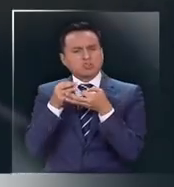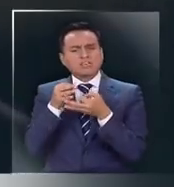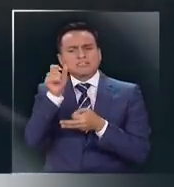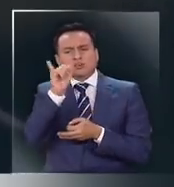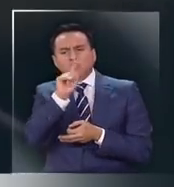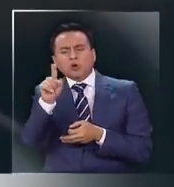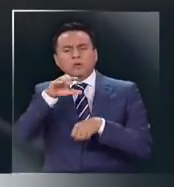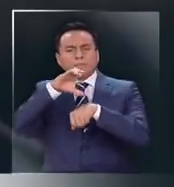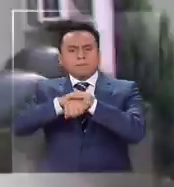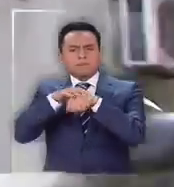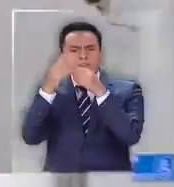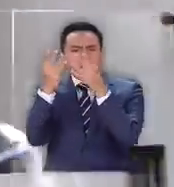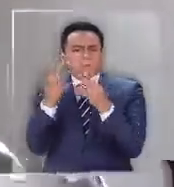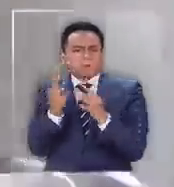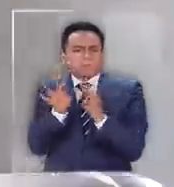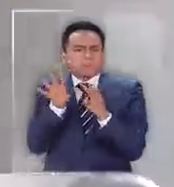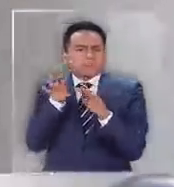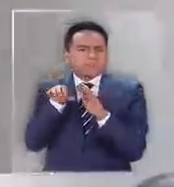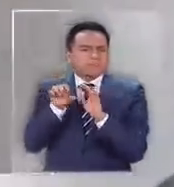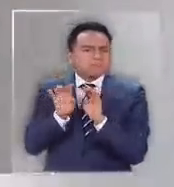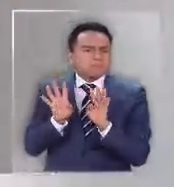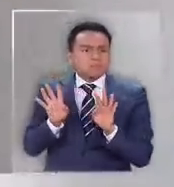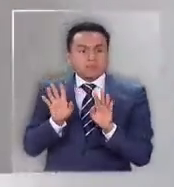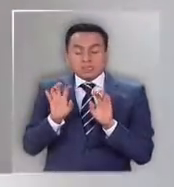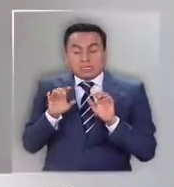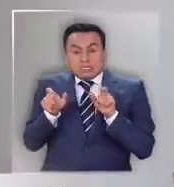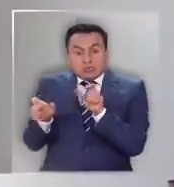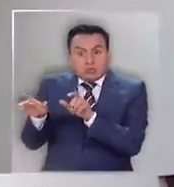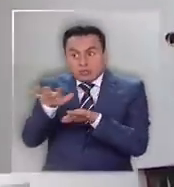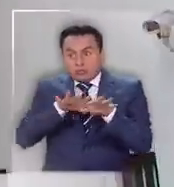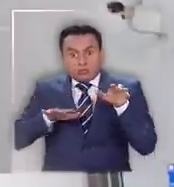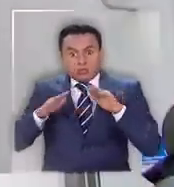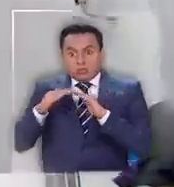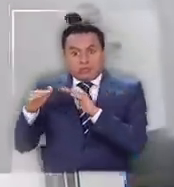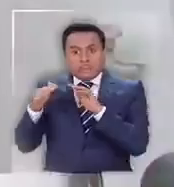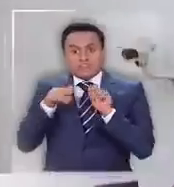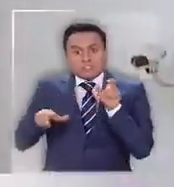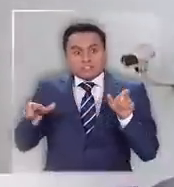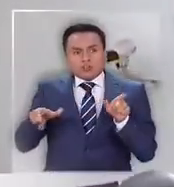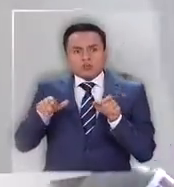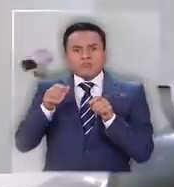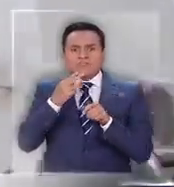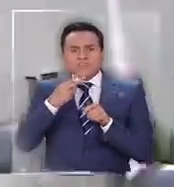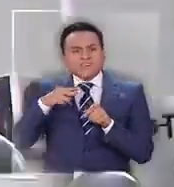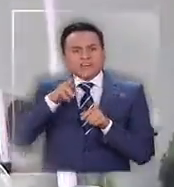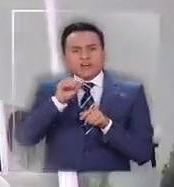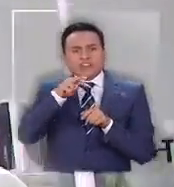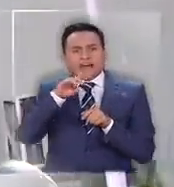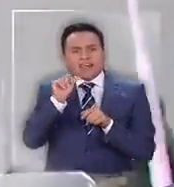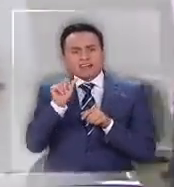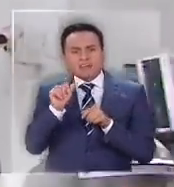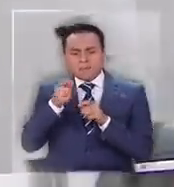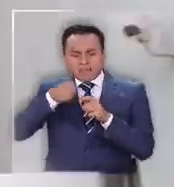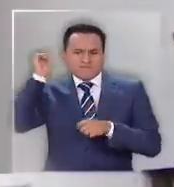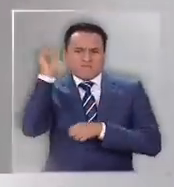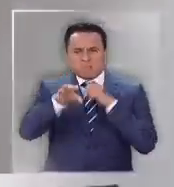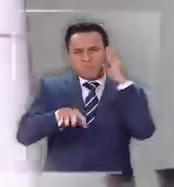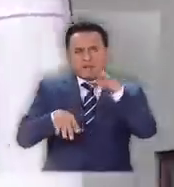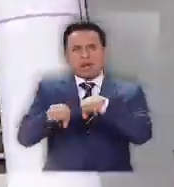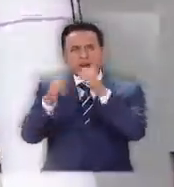dejarlo o no en prisión preventiva. En este minuto se ha descontrolado la situación. Los vecinos, los pobladores de Rinconada están lanzando piedras y han